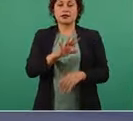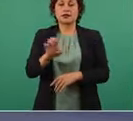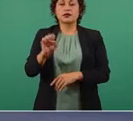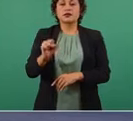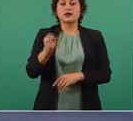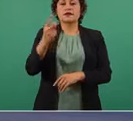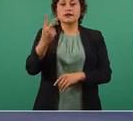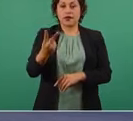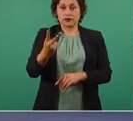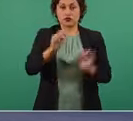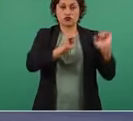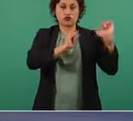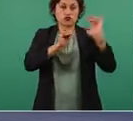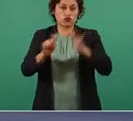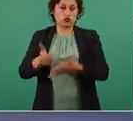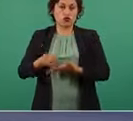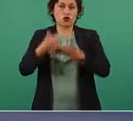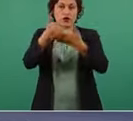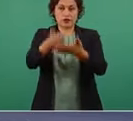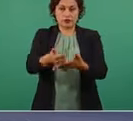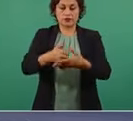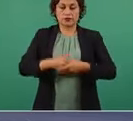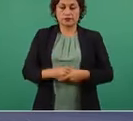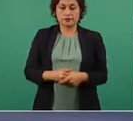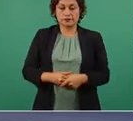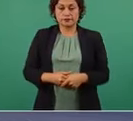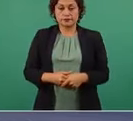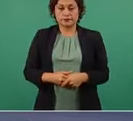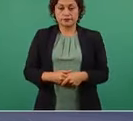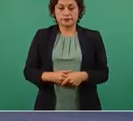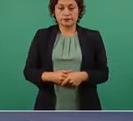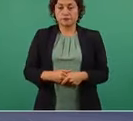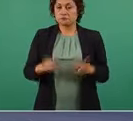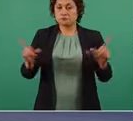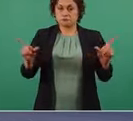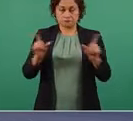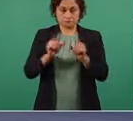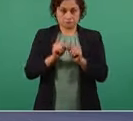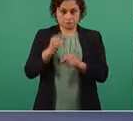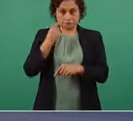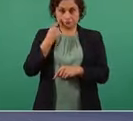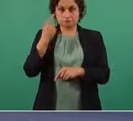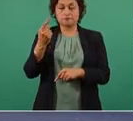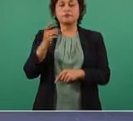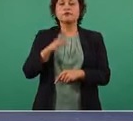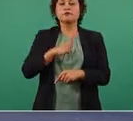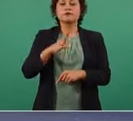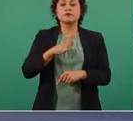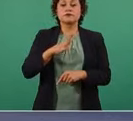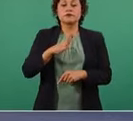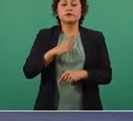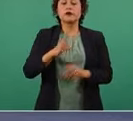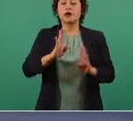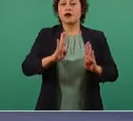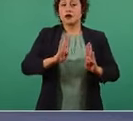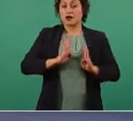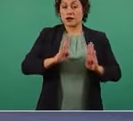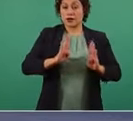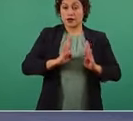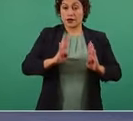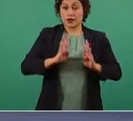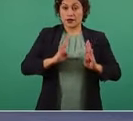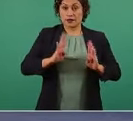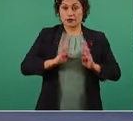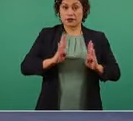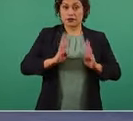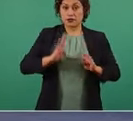27.562 hombres. Estos, de esta manera, este es el resumen, del ejército, en la